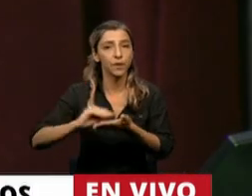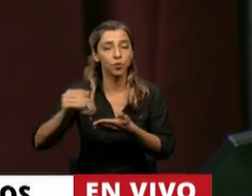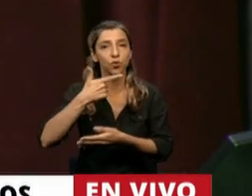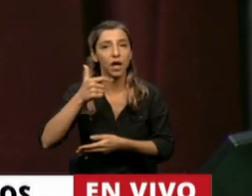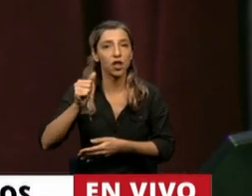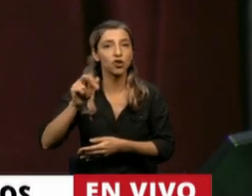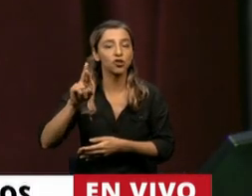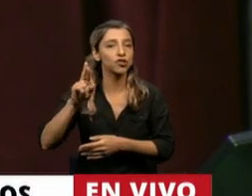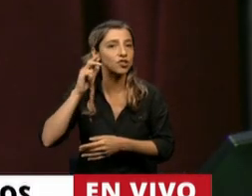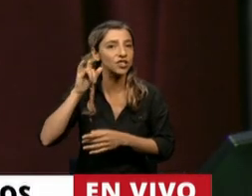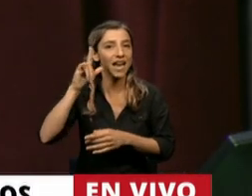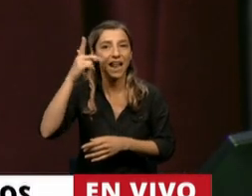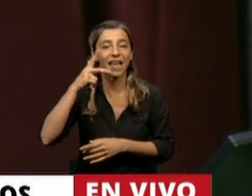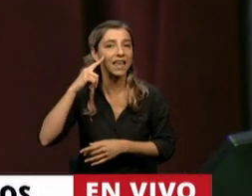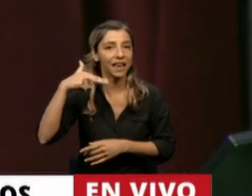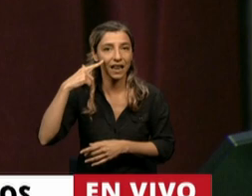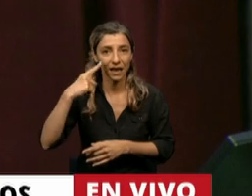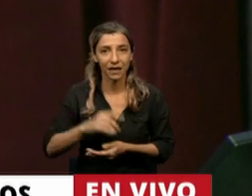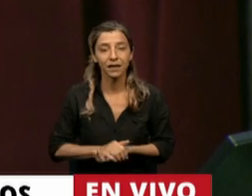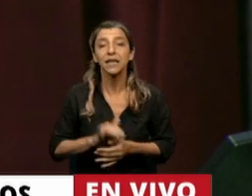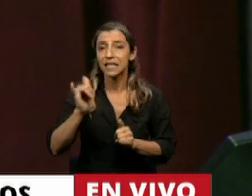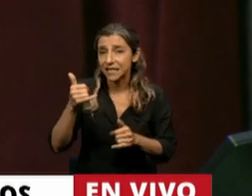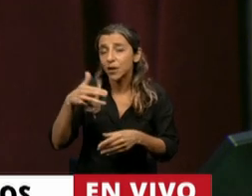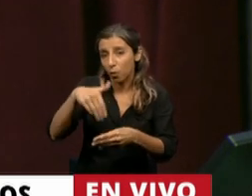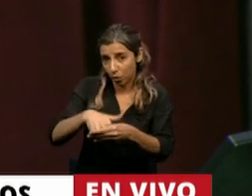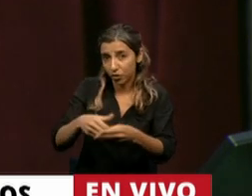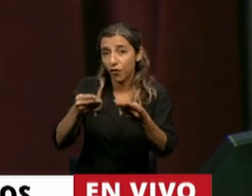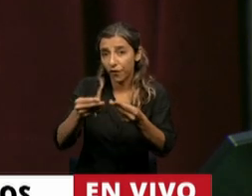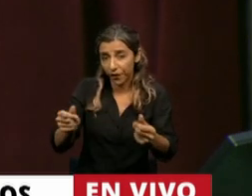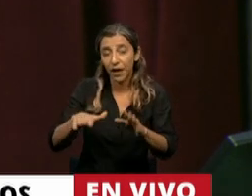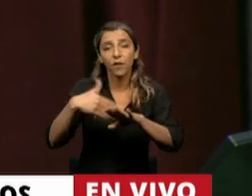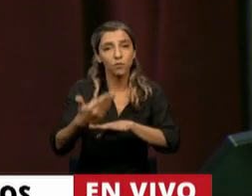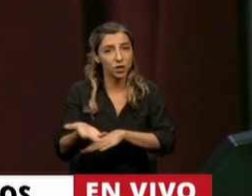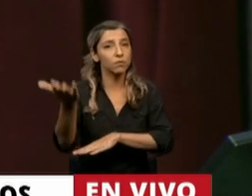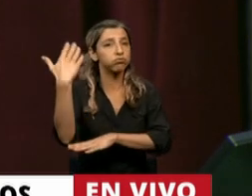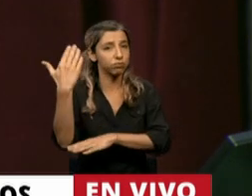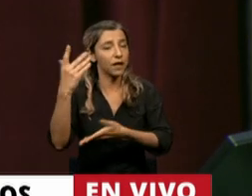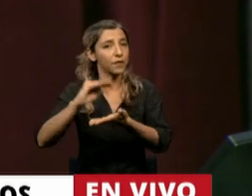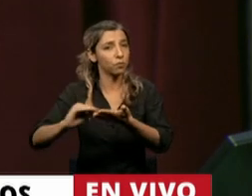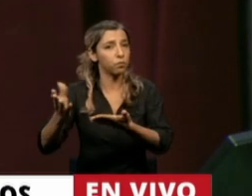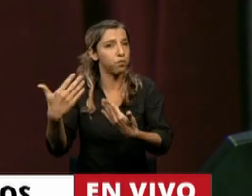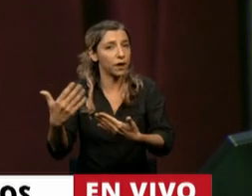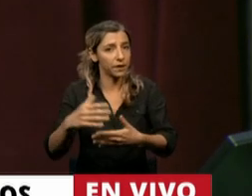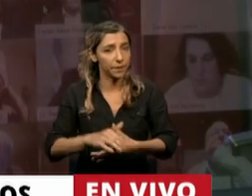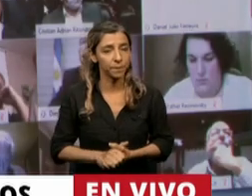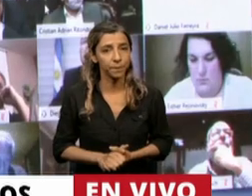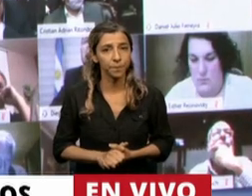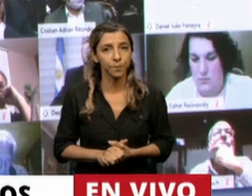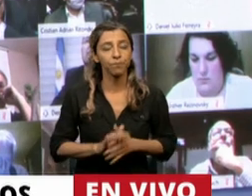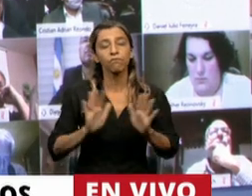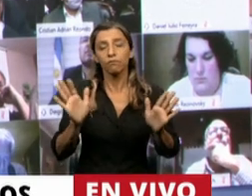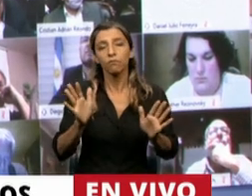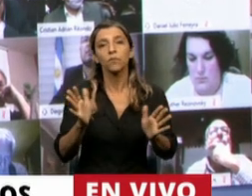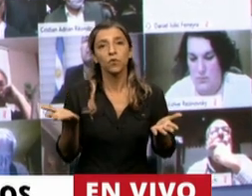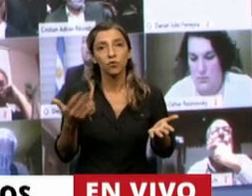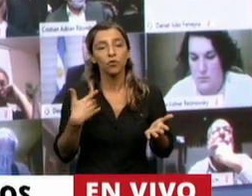eno votación cuando termina la votación me comprometo a darle la palabra diputada no presidente en general y